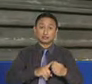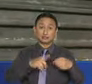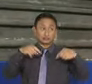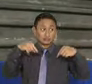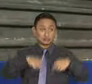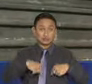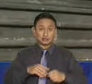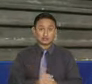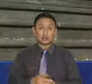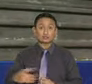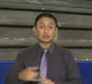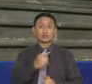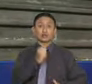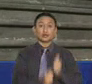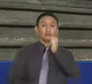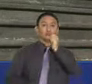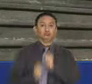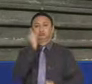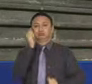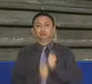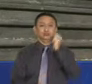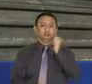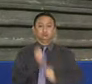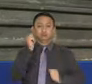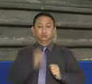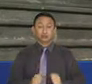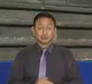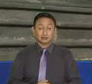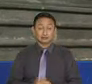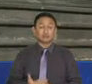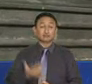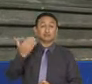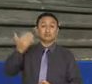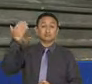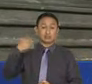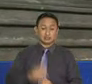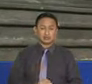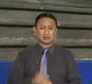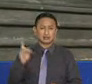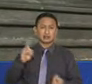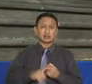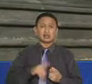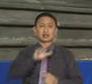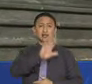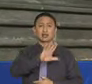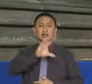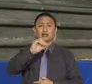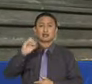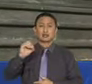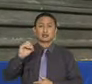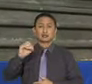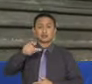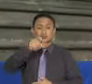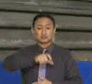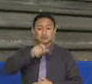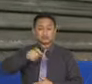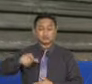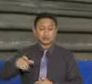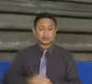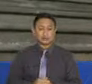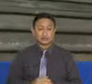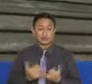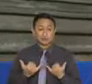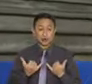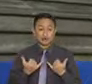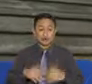la banda del Mejía en sus mejores momentos la banda llegó a tener hasta 500 miembros sin embargo